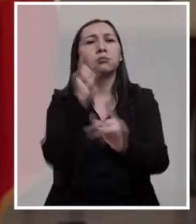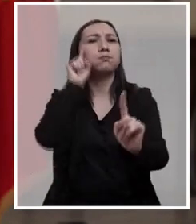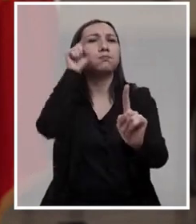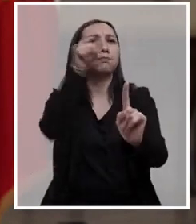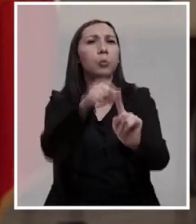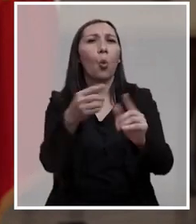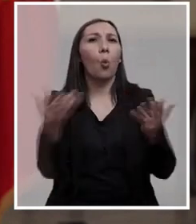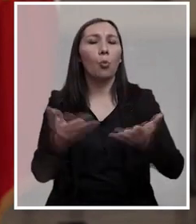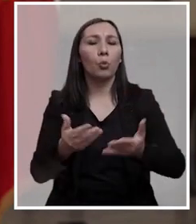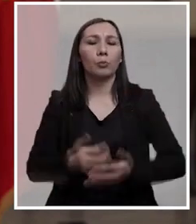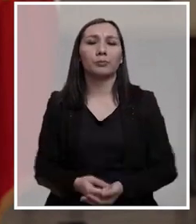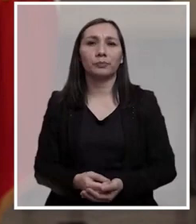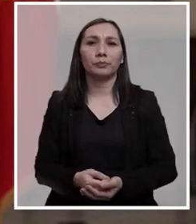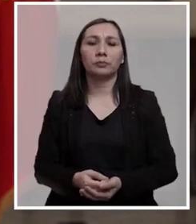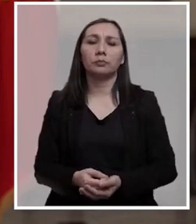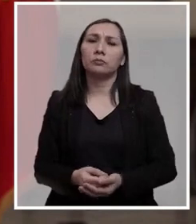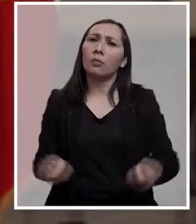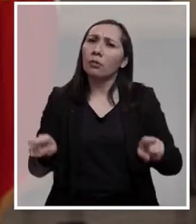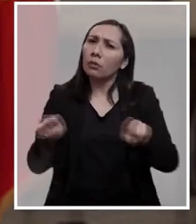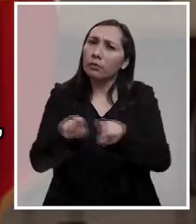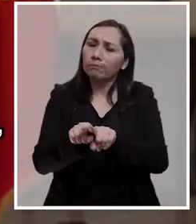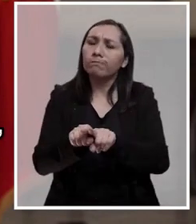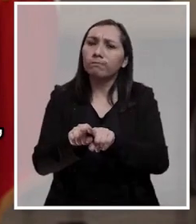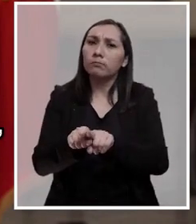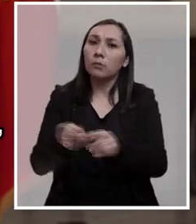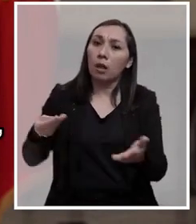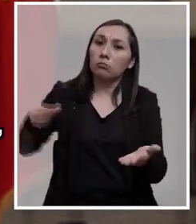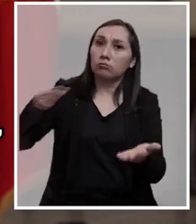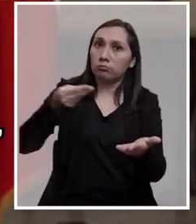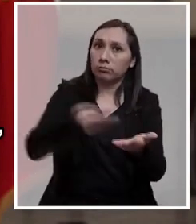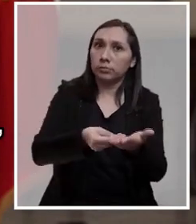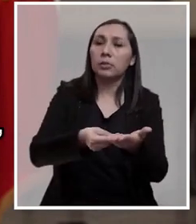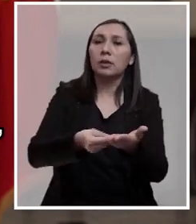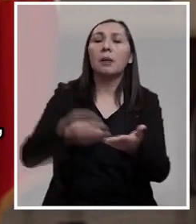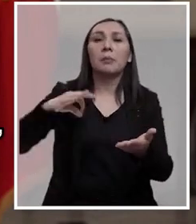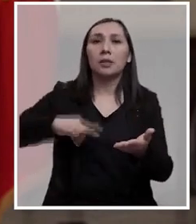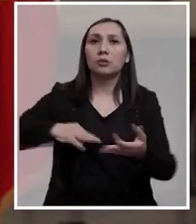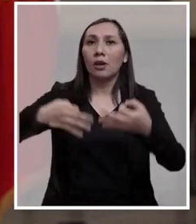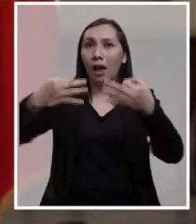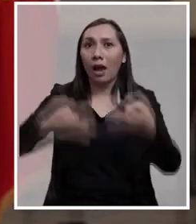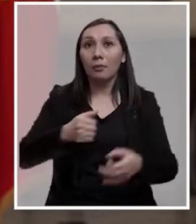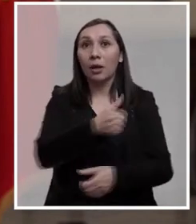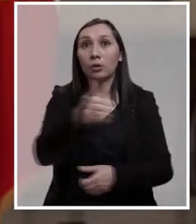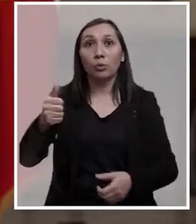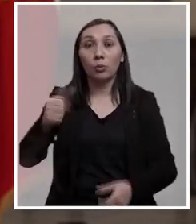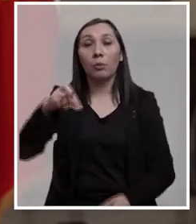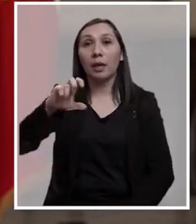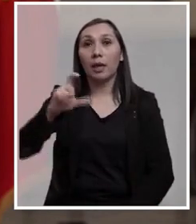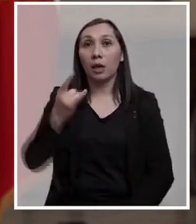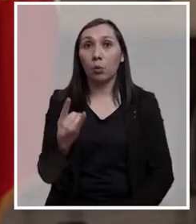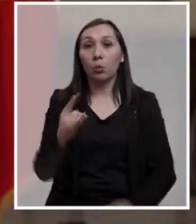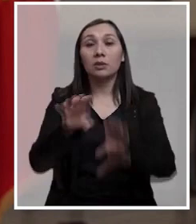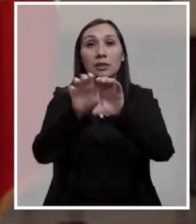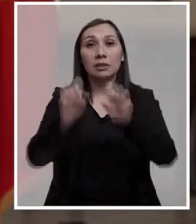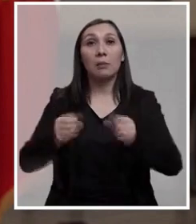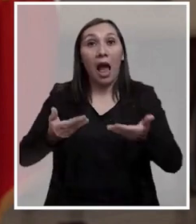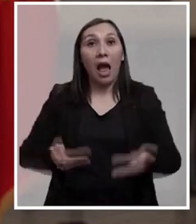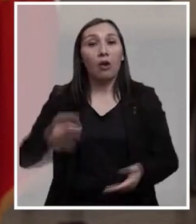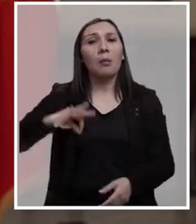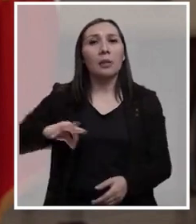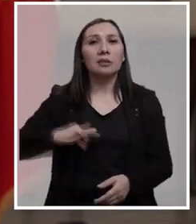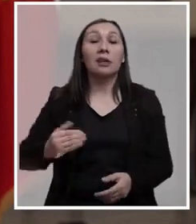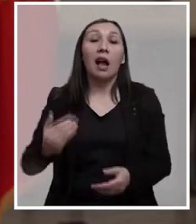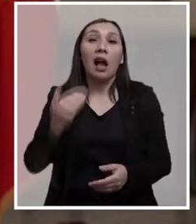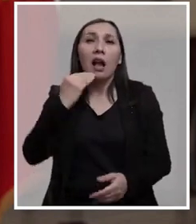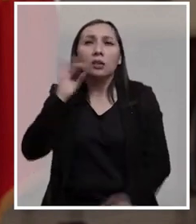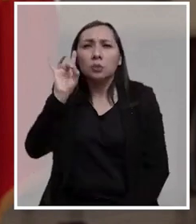meta a pesar del aporte que hoy hace la pensión garantizada universal nuestro sistema de pensiones actual está